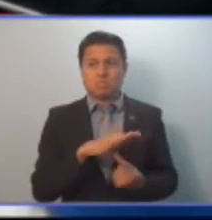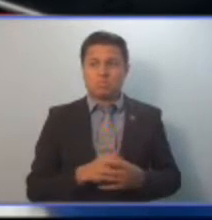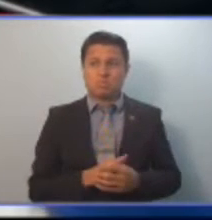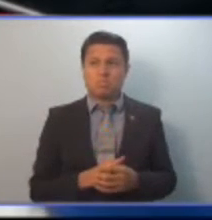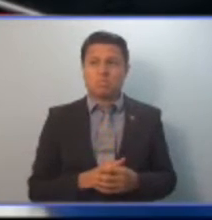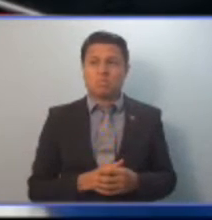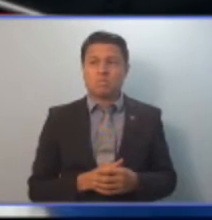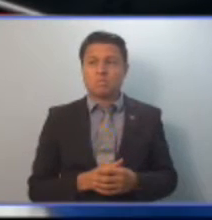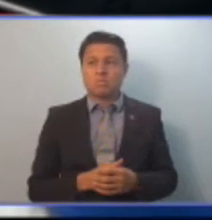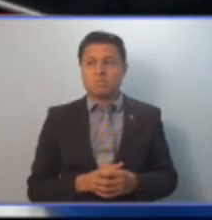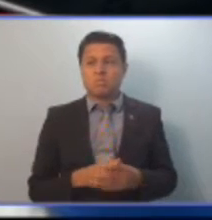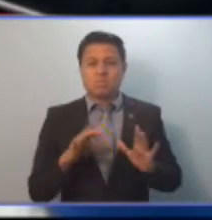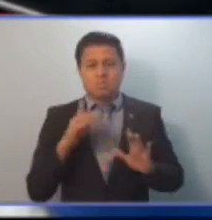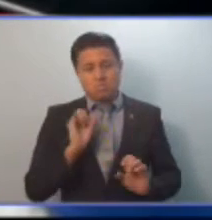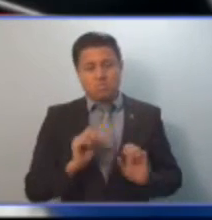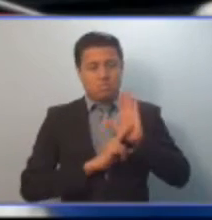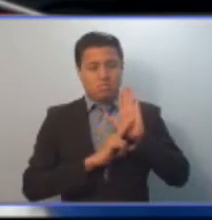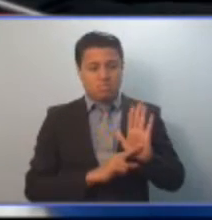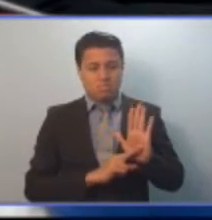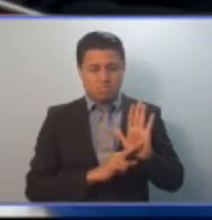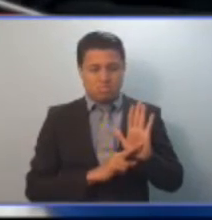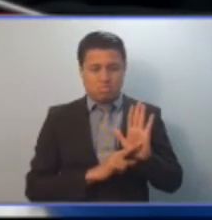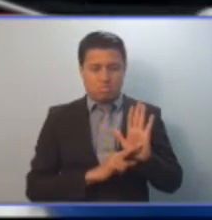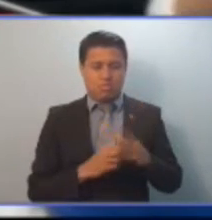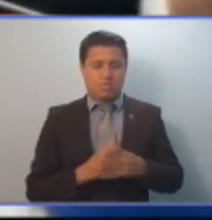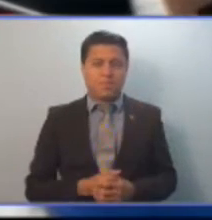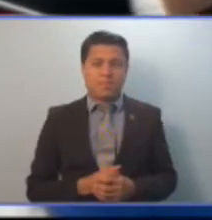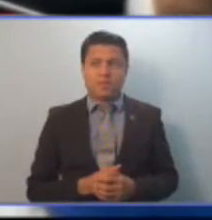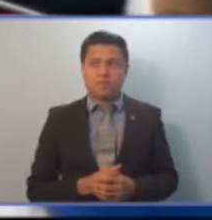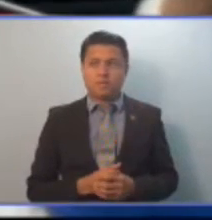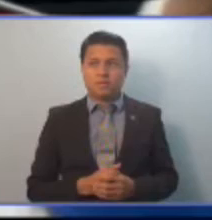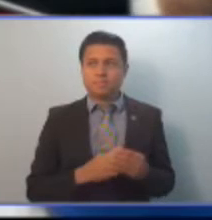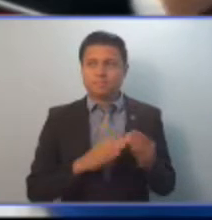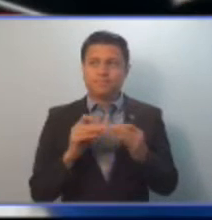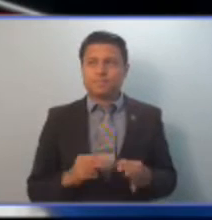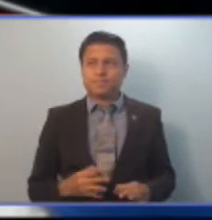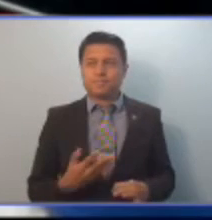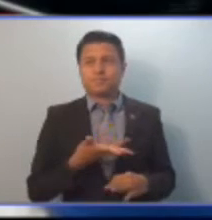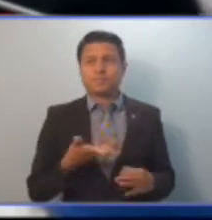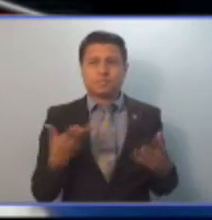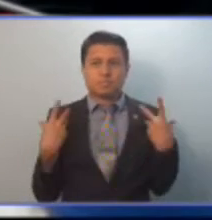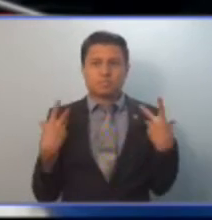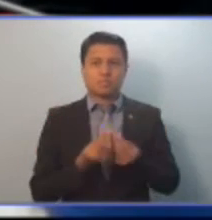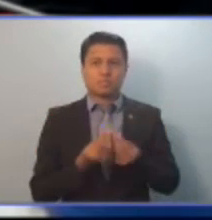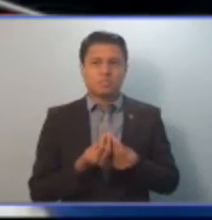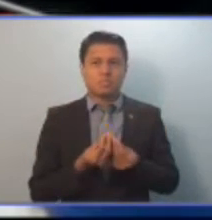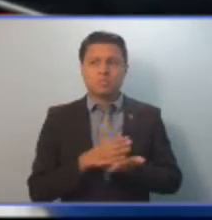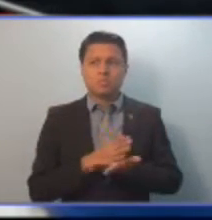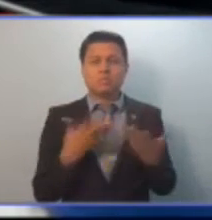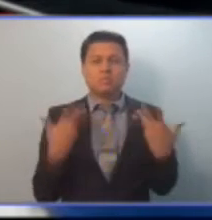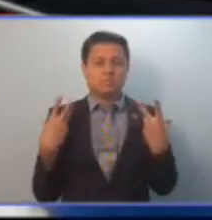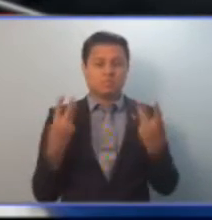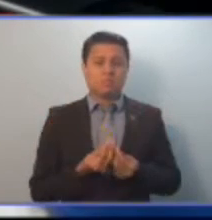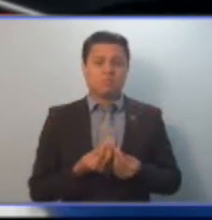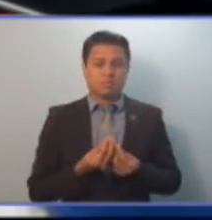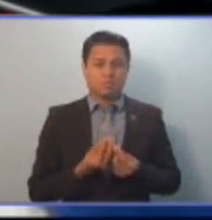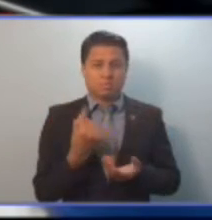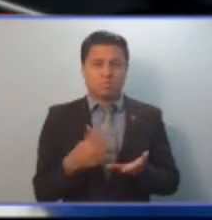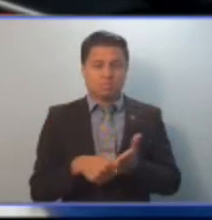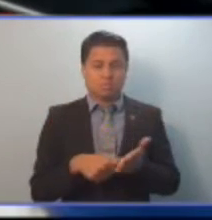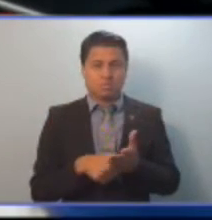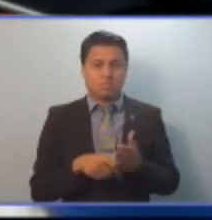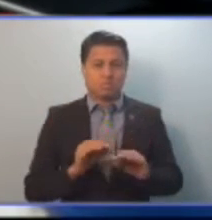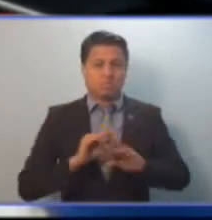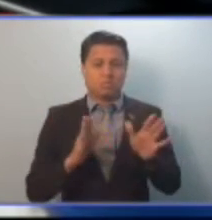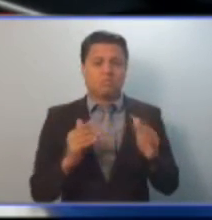han representado mucha controversia en la sociedad de abogados, por supuesto,